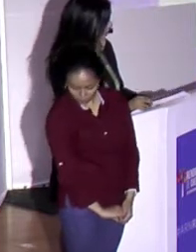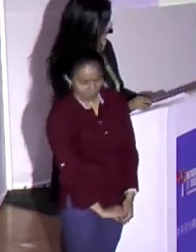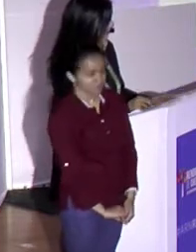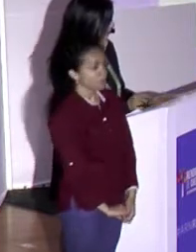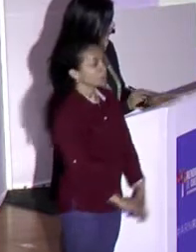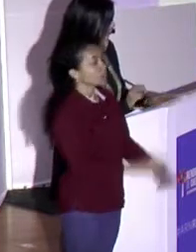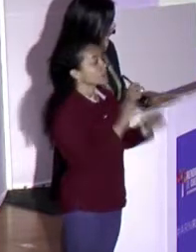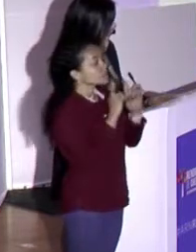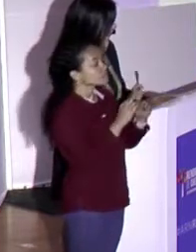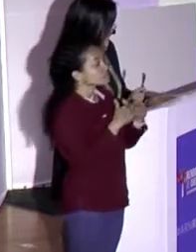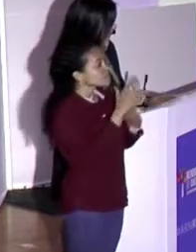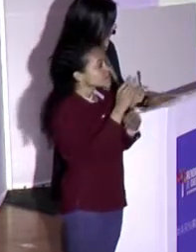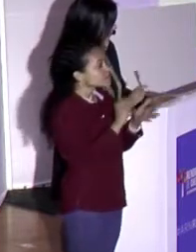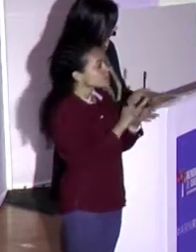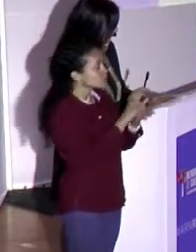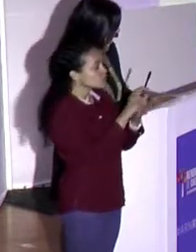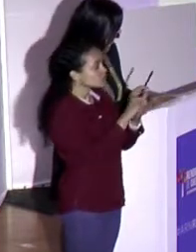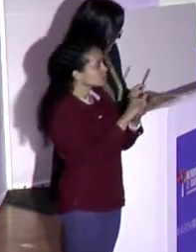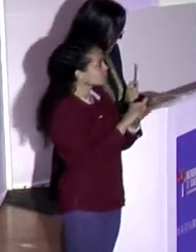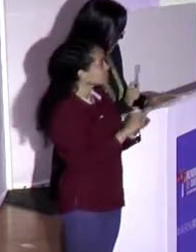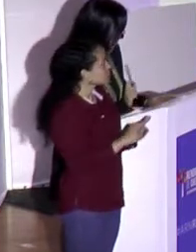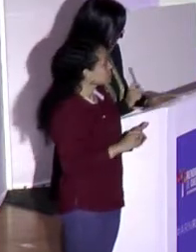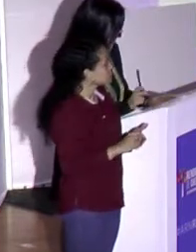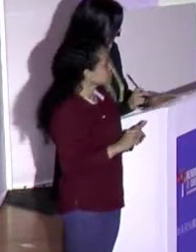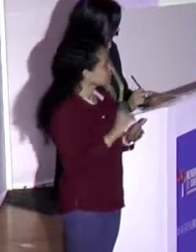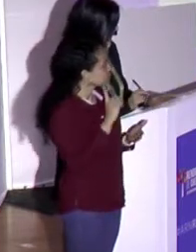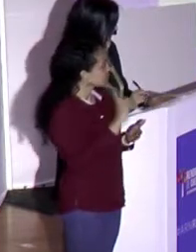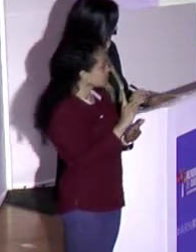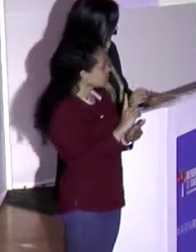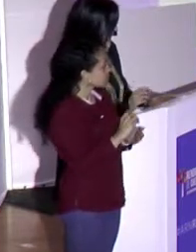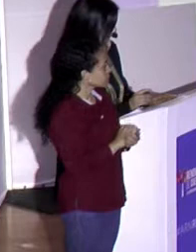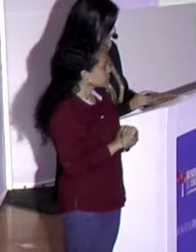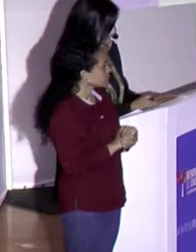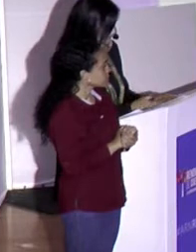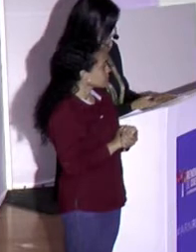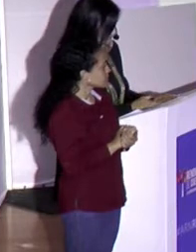La respuesta con la mayor puntuación es D.